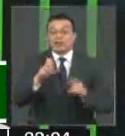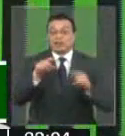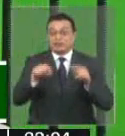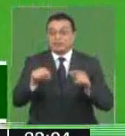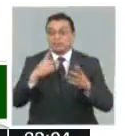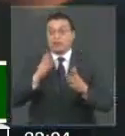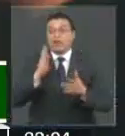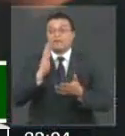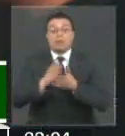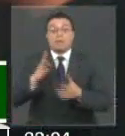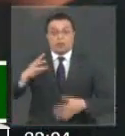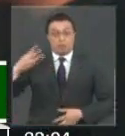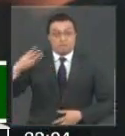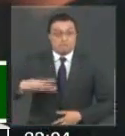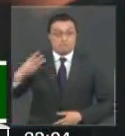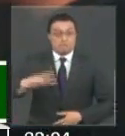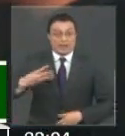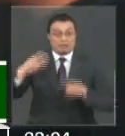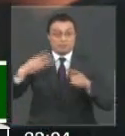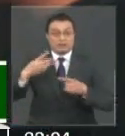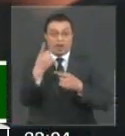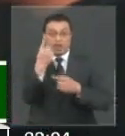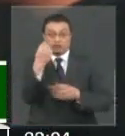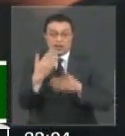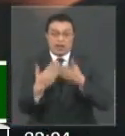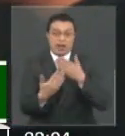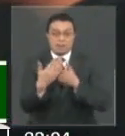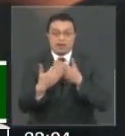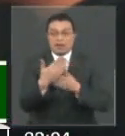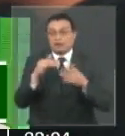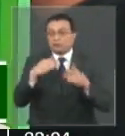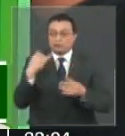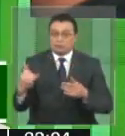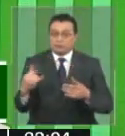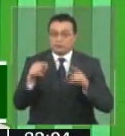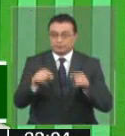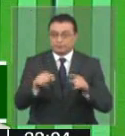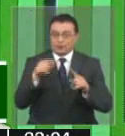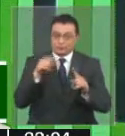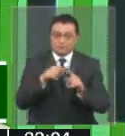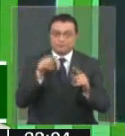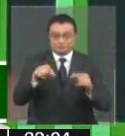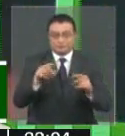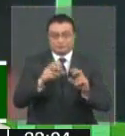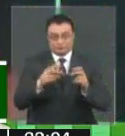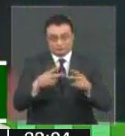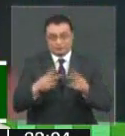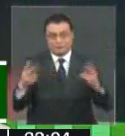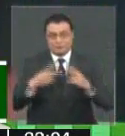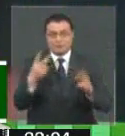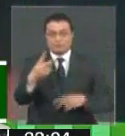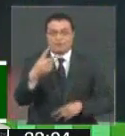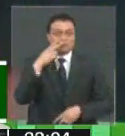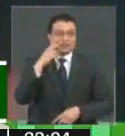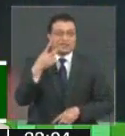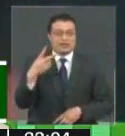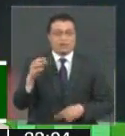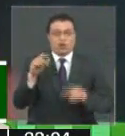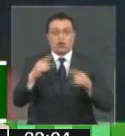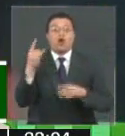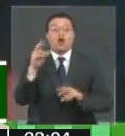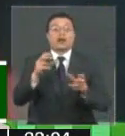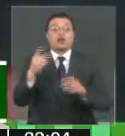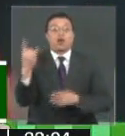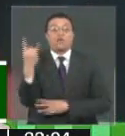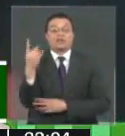ni el fin de semana, va los martes. Así es, los martes a las 11 de la mañana en Vivaldi. Vivo. Exactamente. En vivo. En feliz. Vivo por Radio Universidad